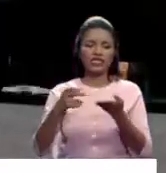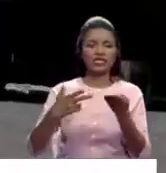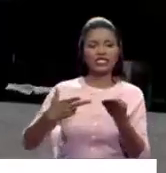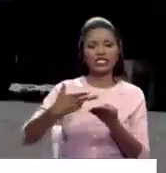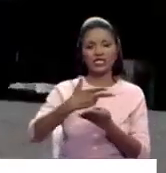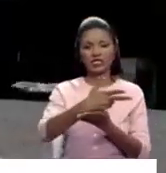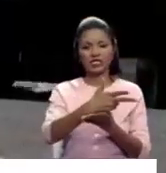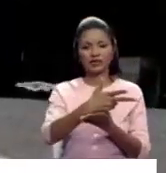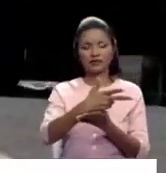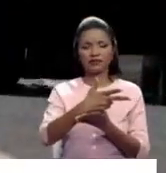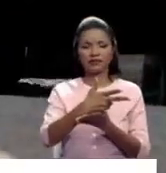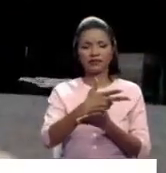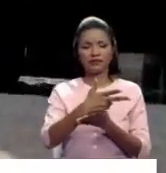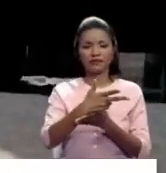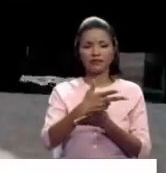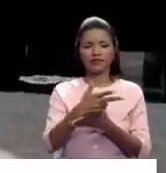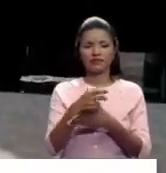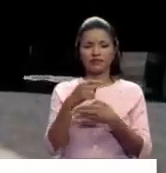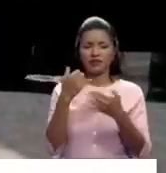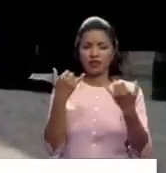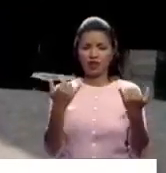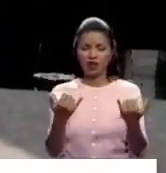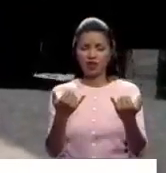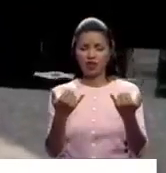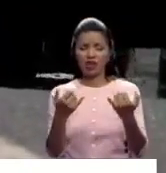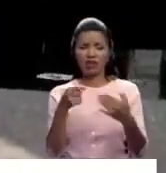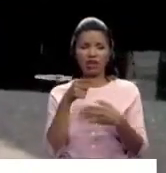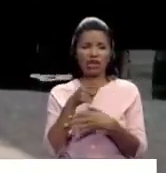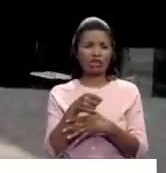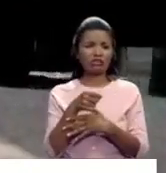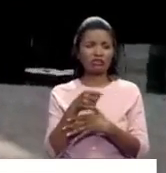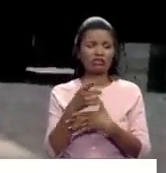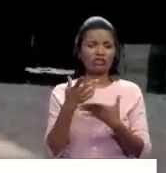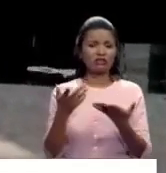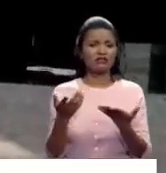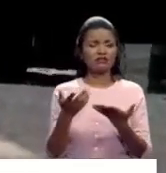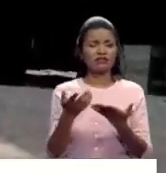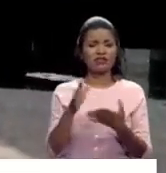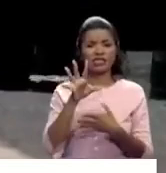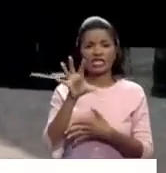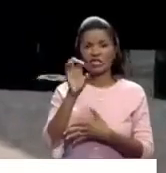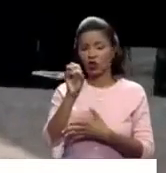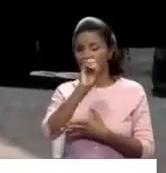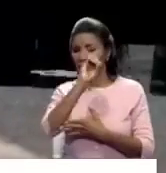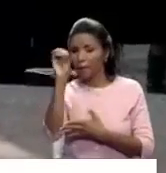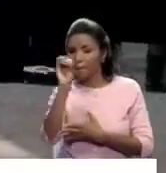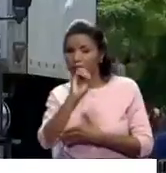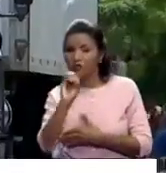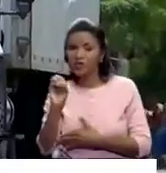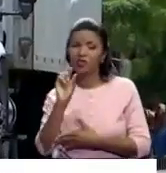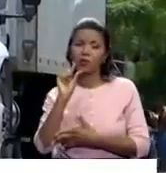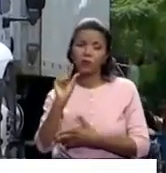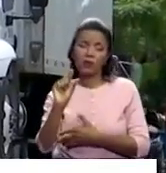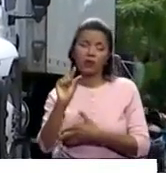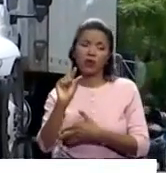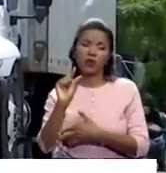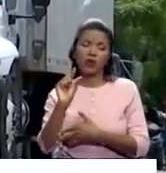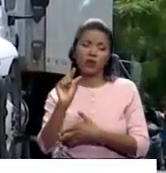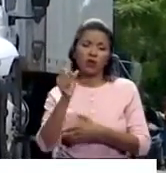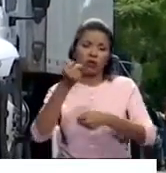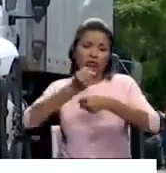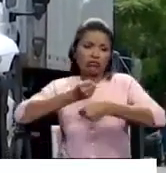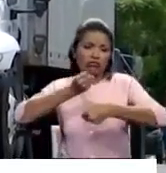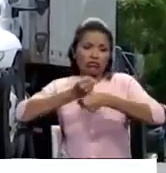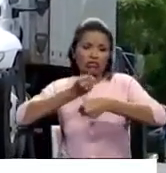Chiriquí, ya hay una baja en la producción del sector industrial del 50% aproximadamente. Indica